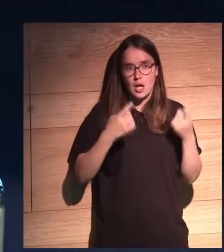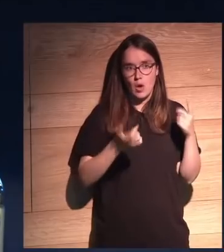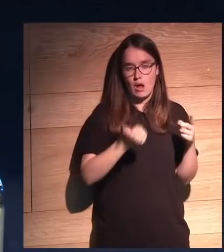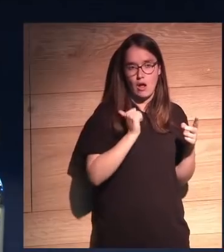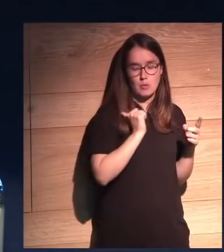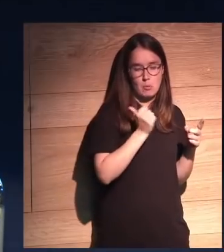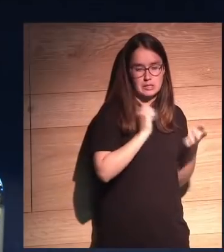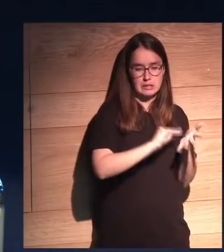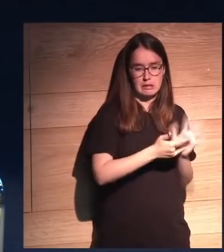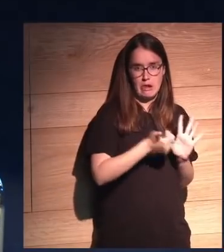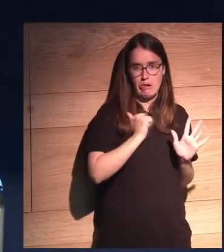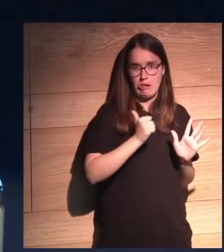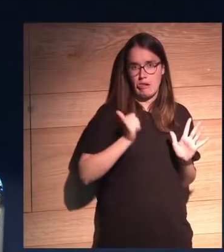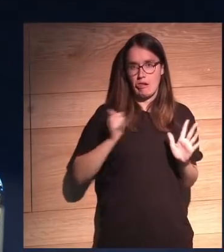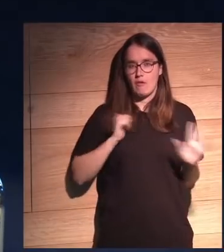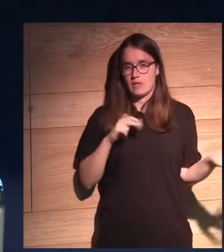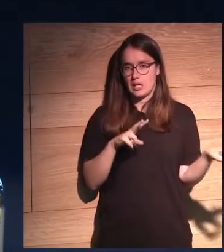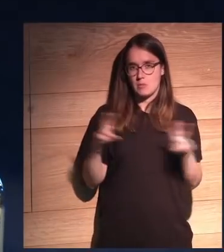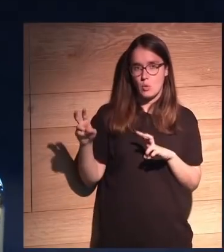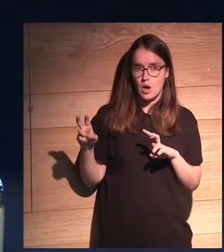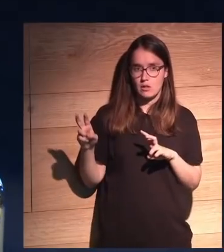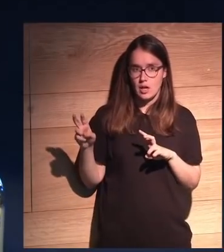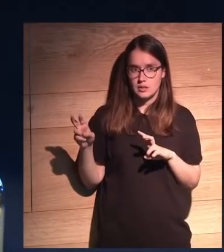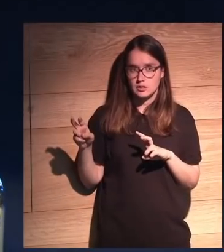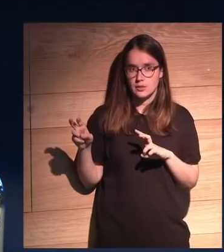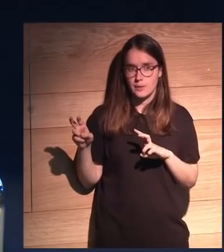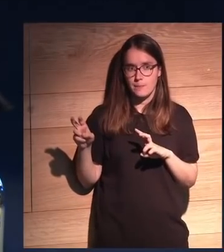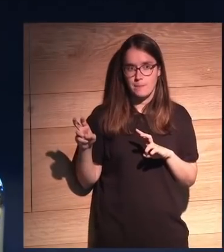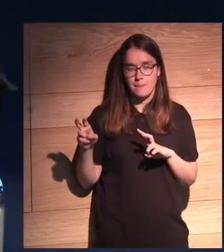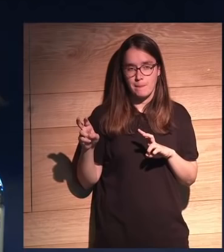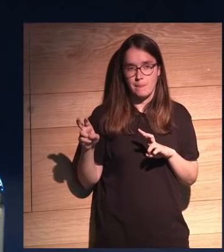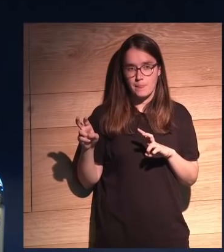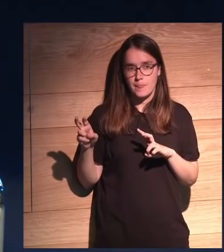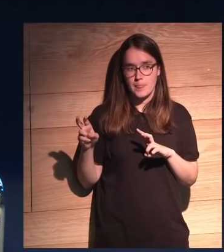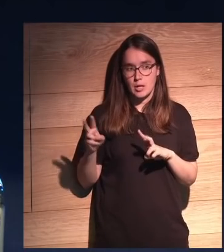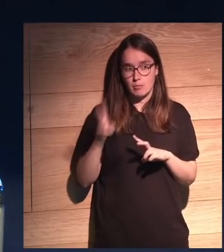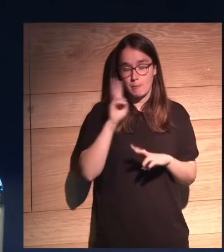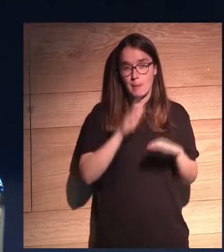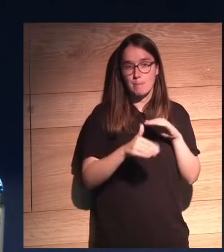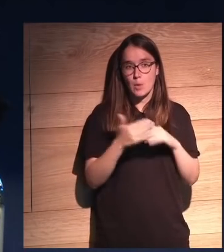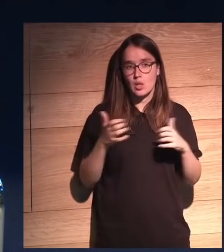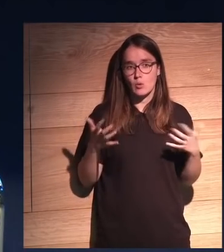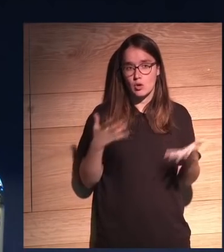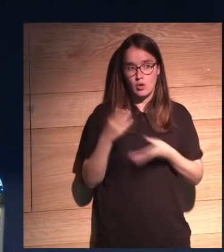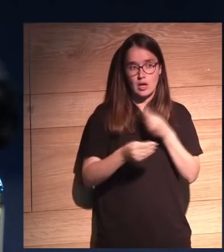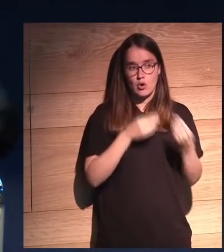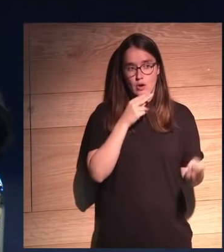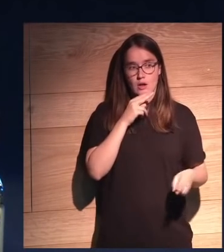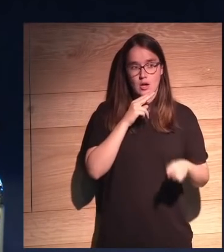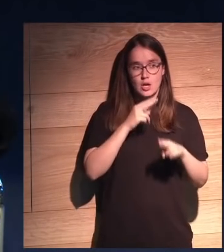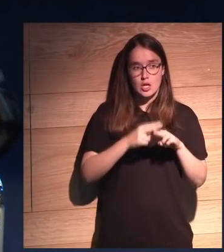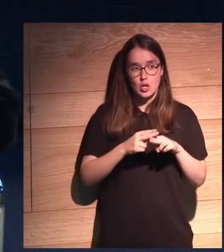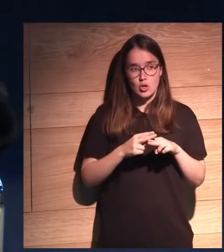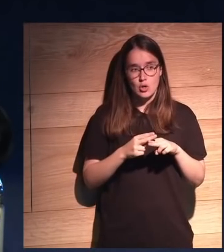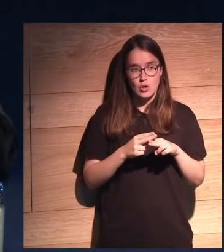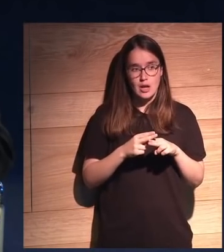aprovecha ciertas técnicas de las vanguardias y ve que está de moda lo que ahora llamamos, o luego se llamó,